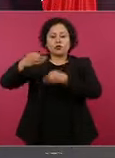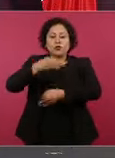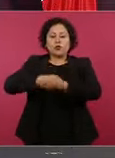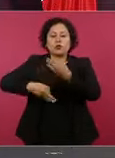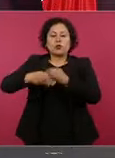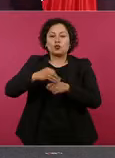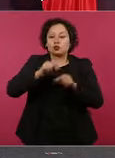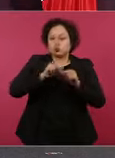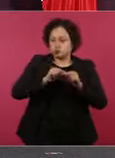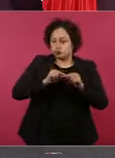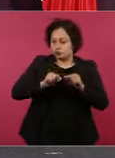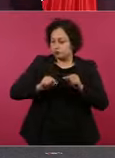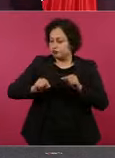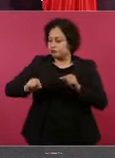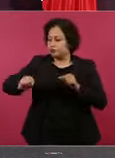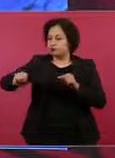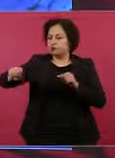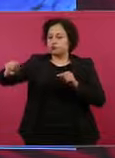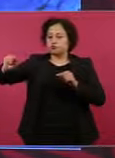hasta Tulum,